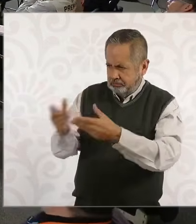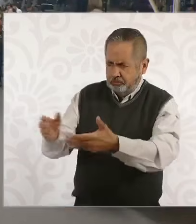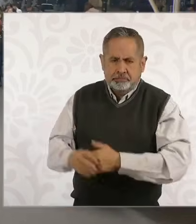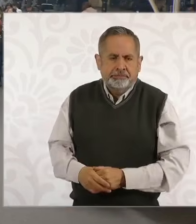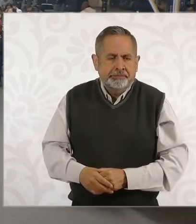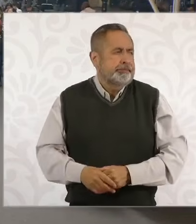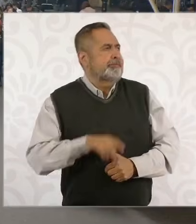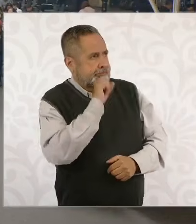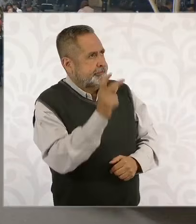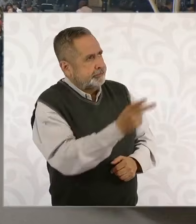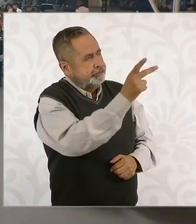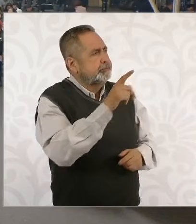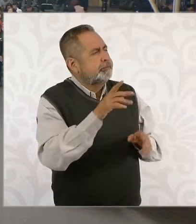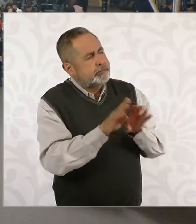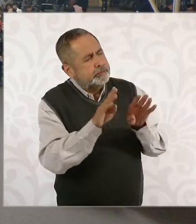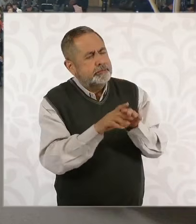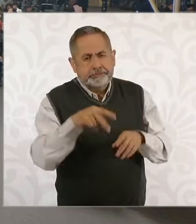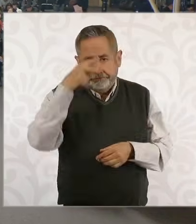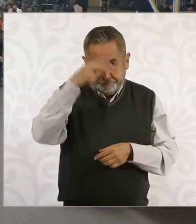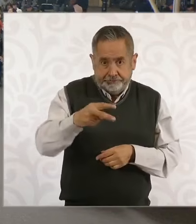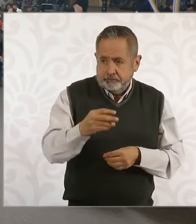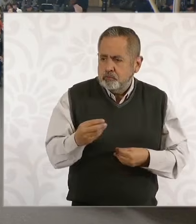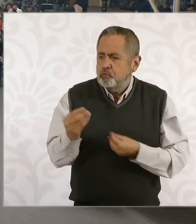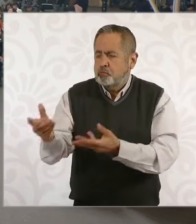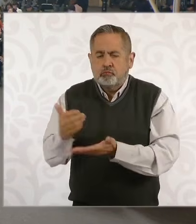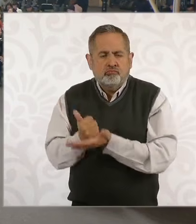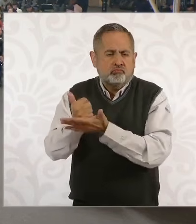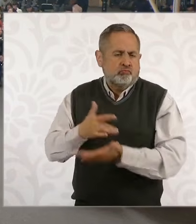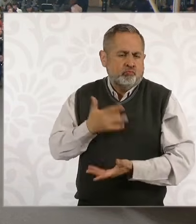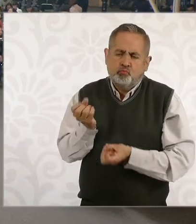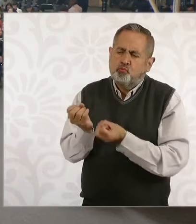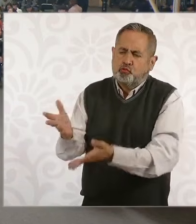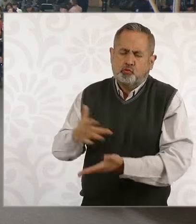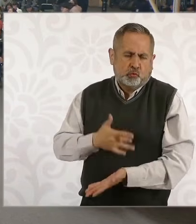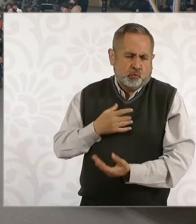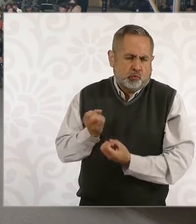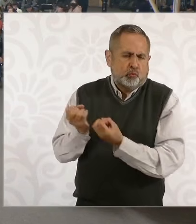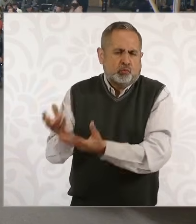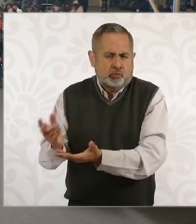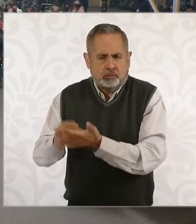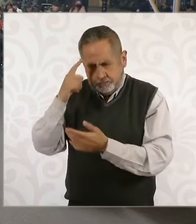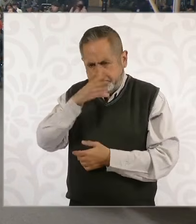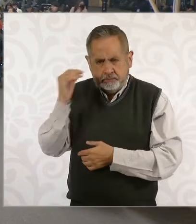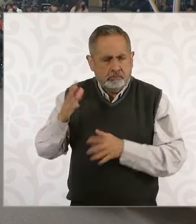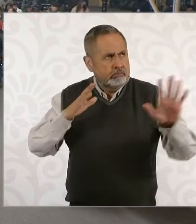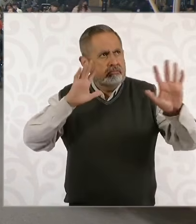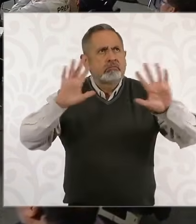a este asunto, dado que México está enviando ayuda humanitaria y en efecto pues respetando el asunto de la soberanía de los países como